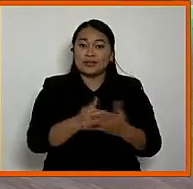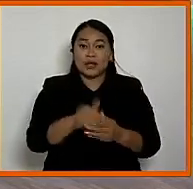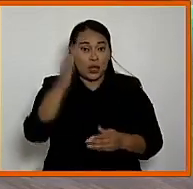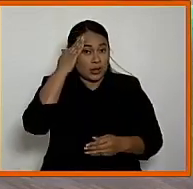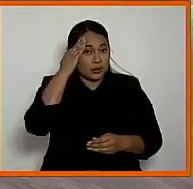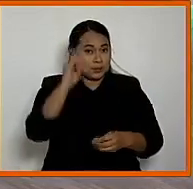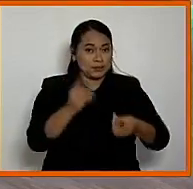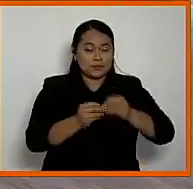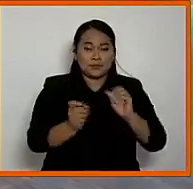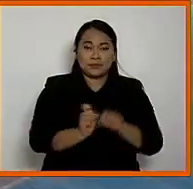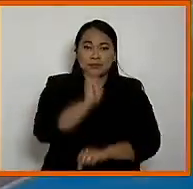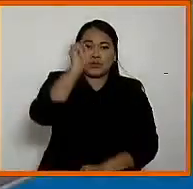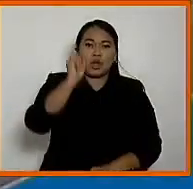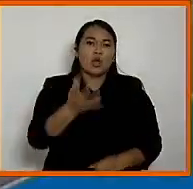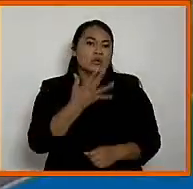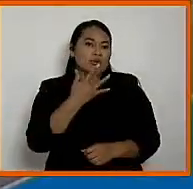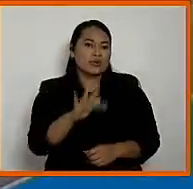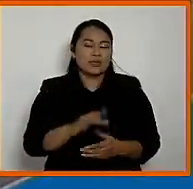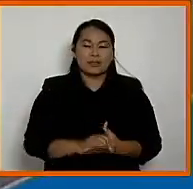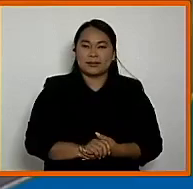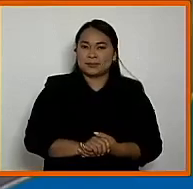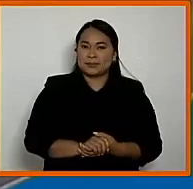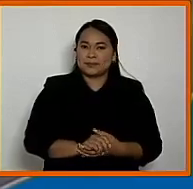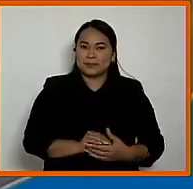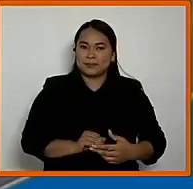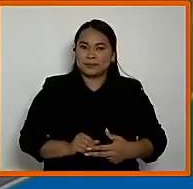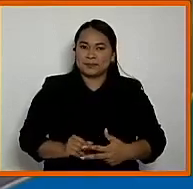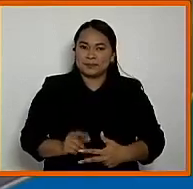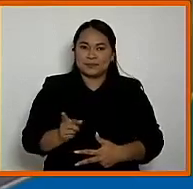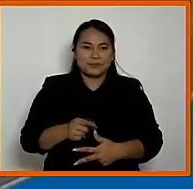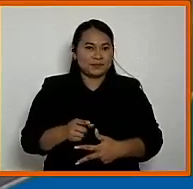es... Suerte. Este es...